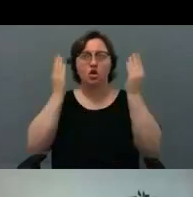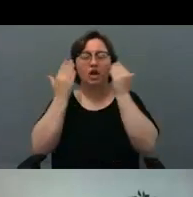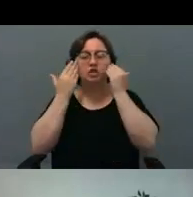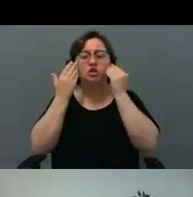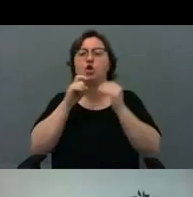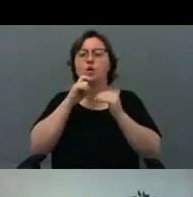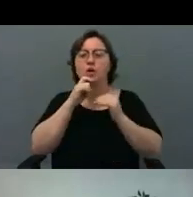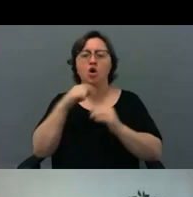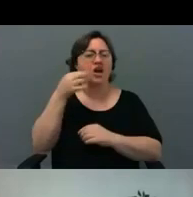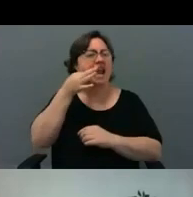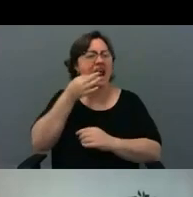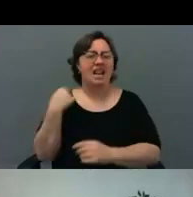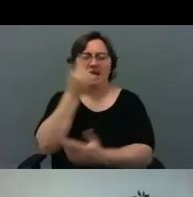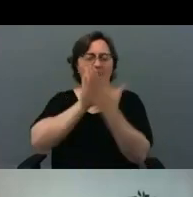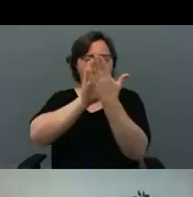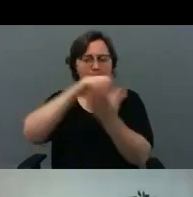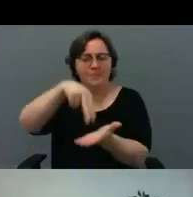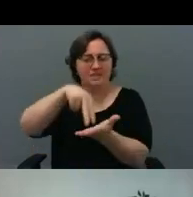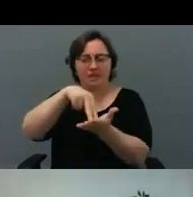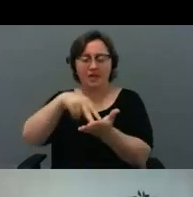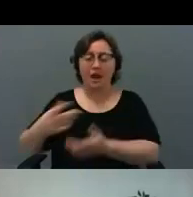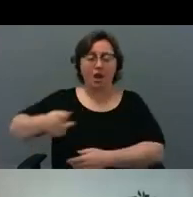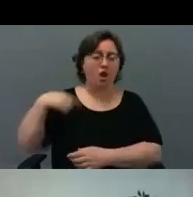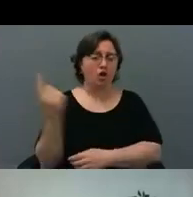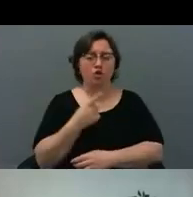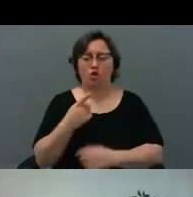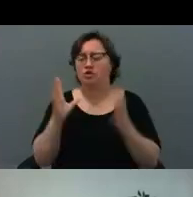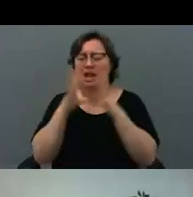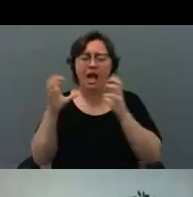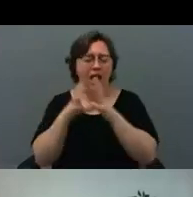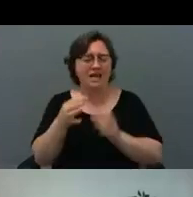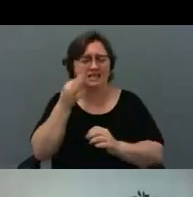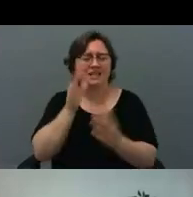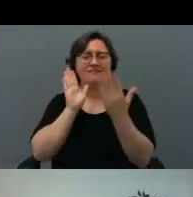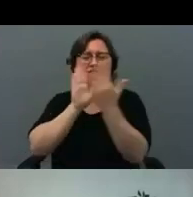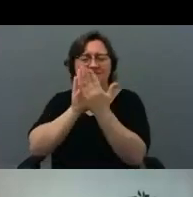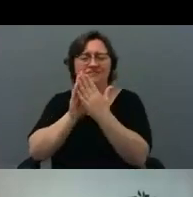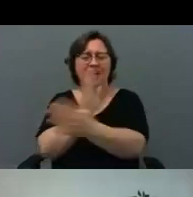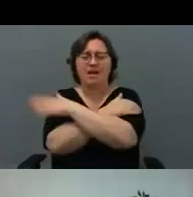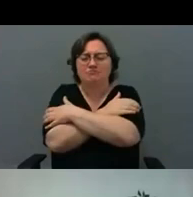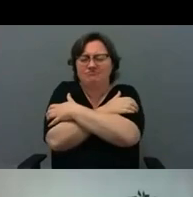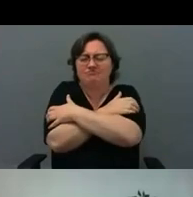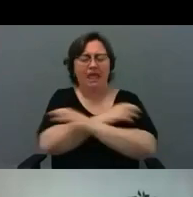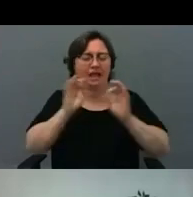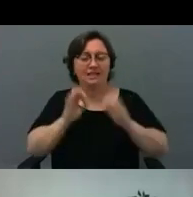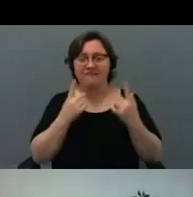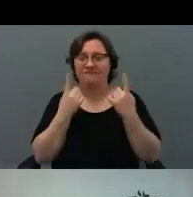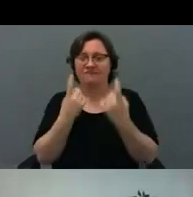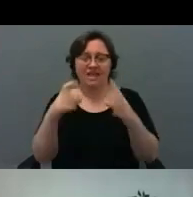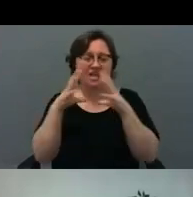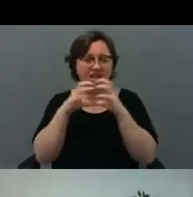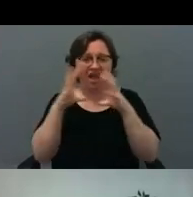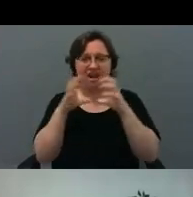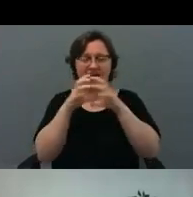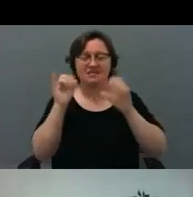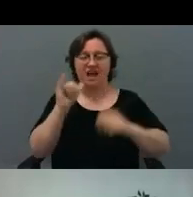vamos a podernos ver presencialmente. Tenemos todos muchísimas ganas de vernos, de abrazarnos y que, bueno, pues vamos